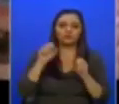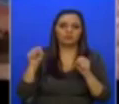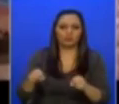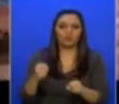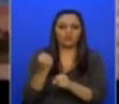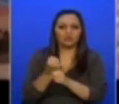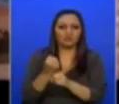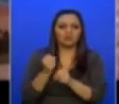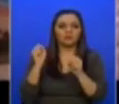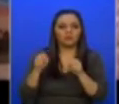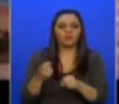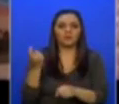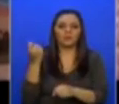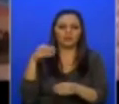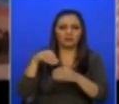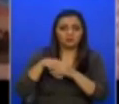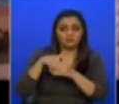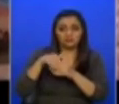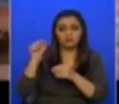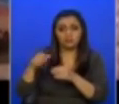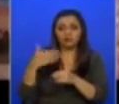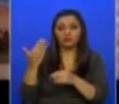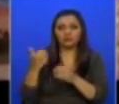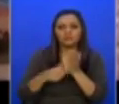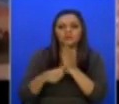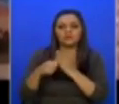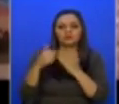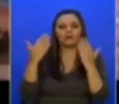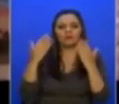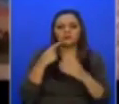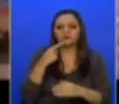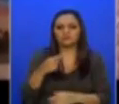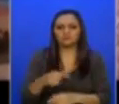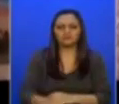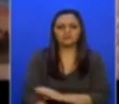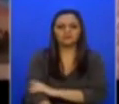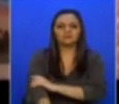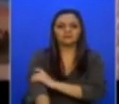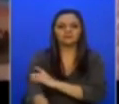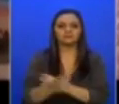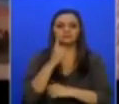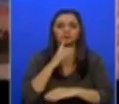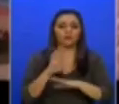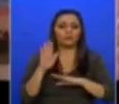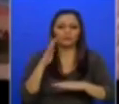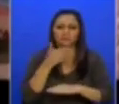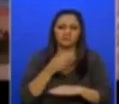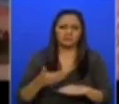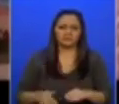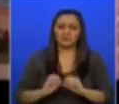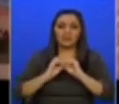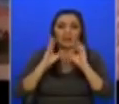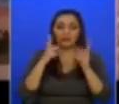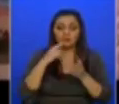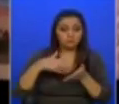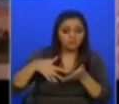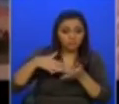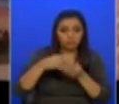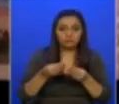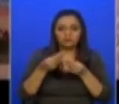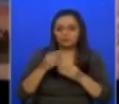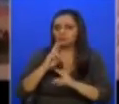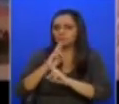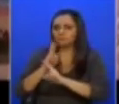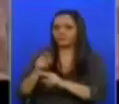puede hacer y que él busque los recursos, los recursos del Ministerio de Transporte. No está prevista esa obra. No se ha comprometido el presidente y fue claro con el el